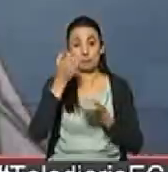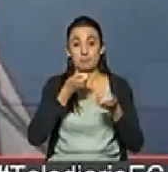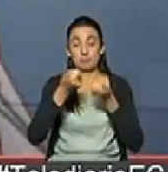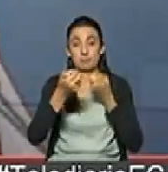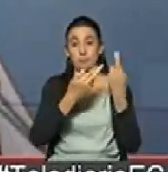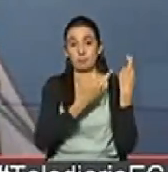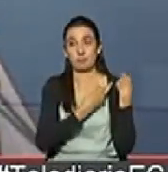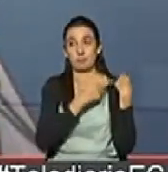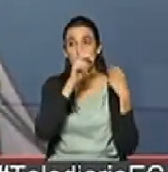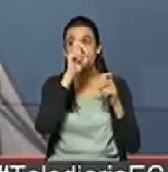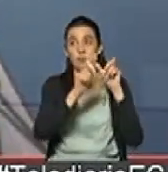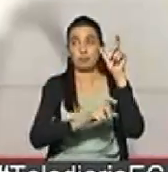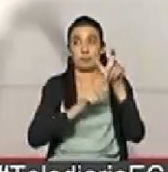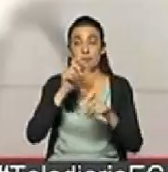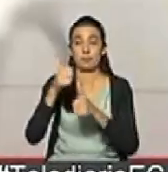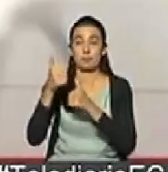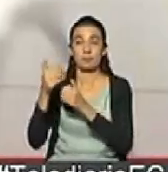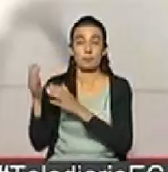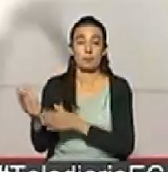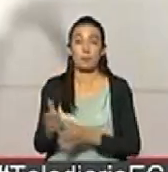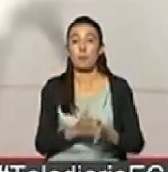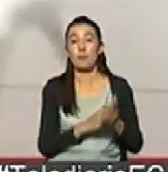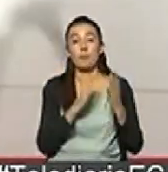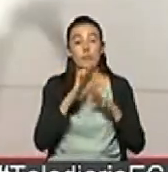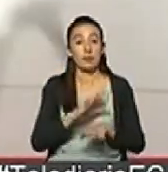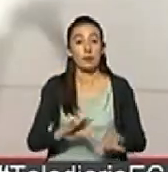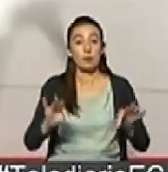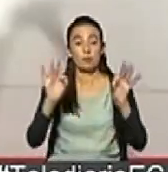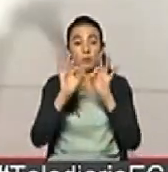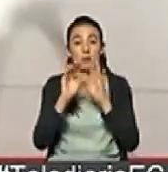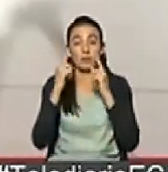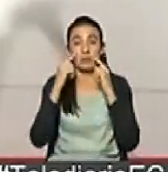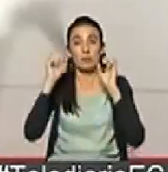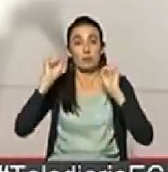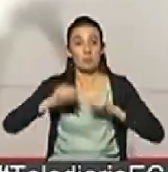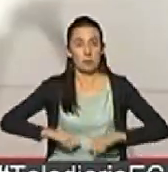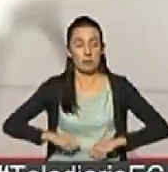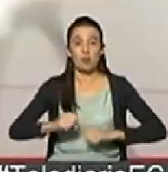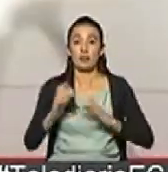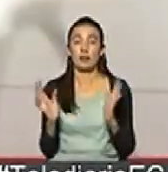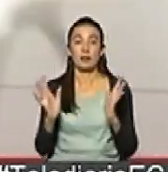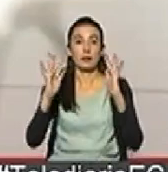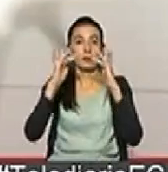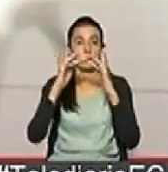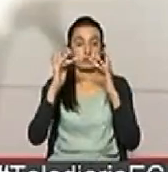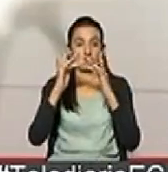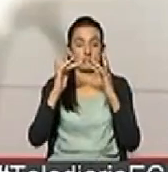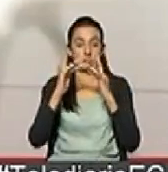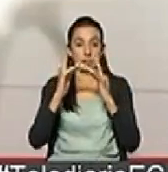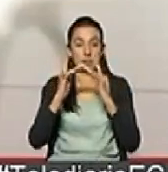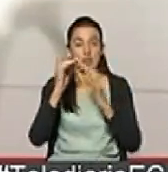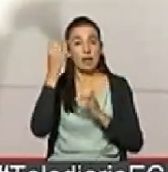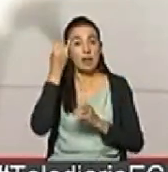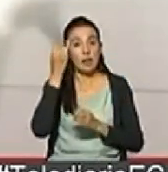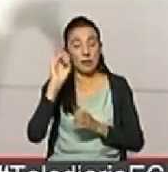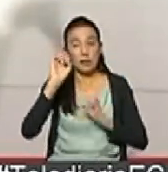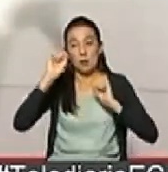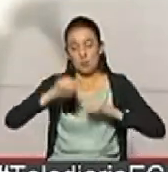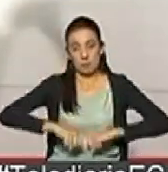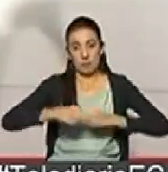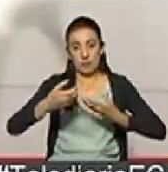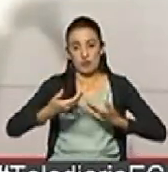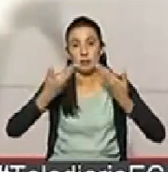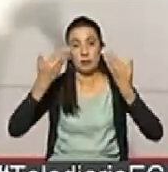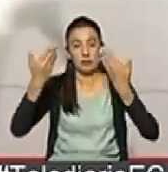convertirnos en ciudadanos de bien. Exactamente. Entonces, por esa razón es que ellos pueden también conectar con aquello. La idea es eso, es permitirles extenderle